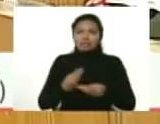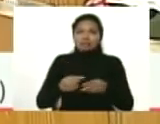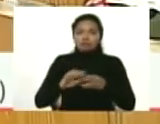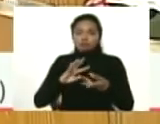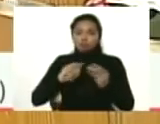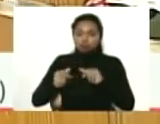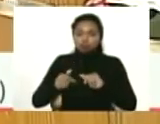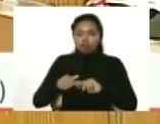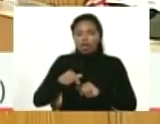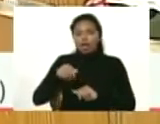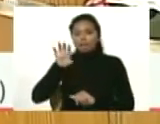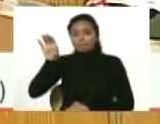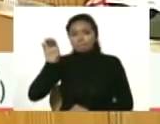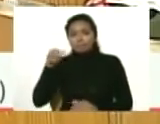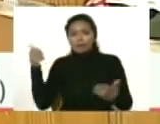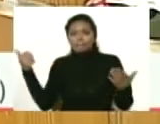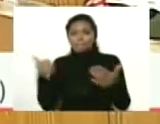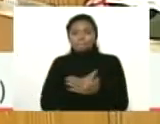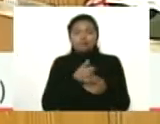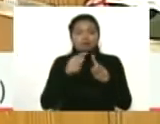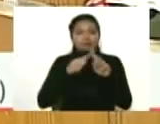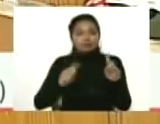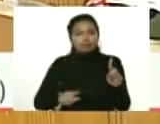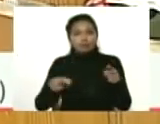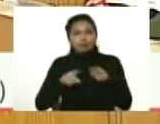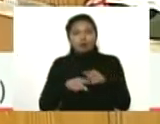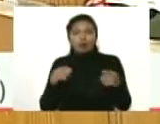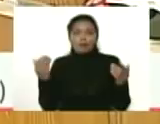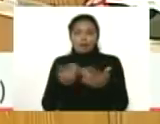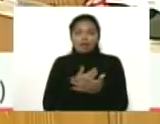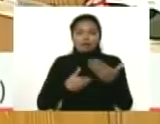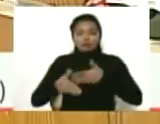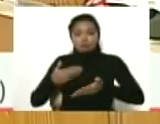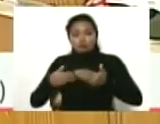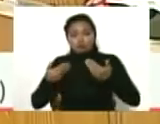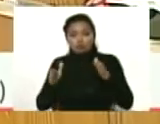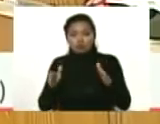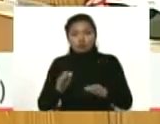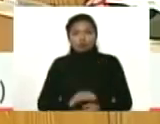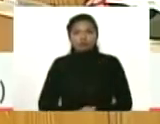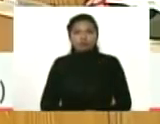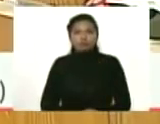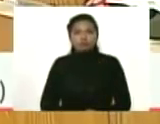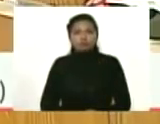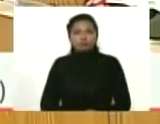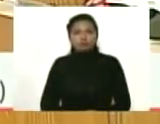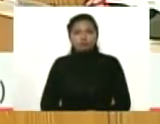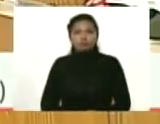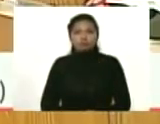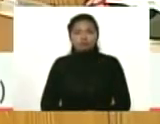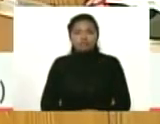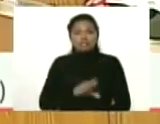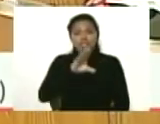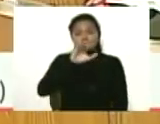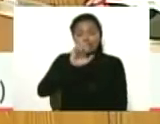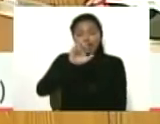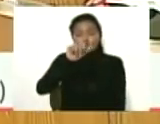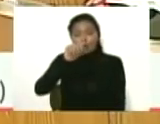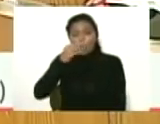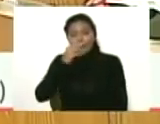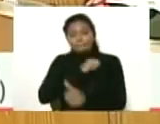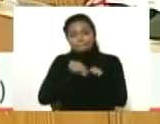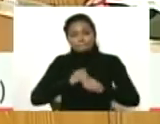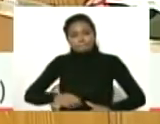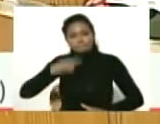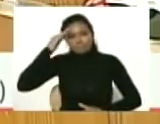dañar al país, ataca al sistema eléctrico, porque así ataca a los servicios públicos. Desde el CEO, desde la Milicia Nacional, tenemos